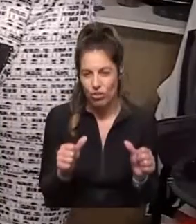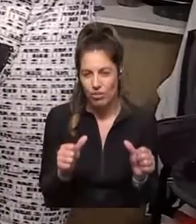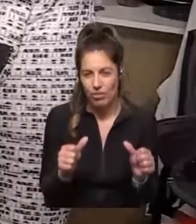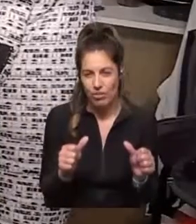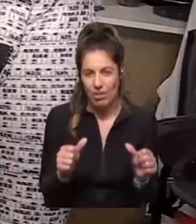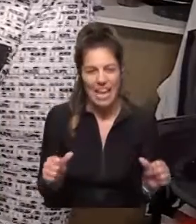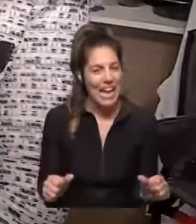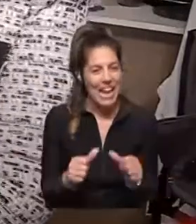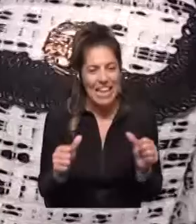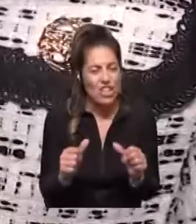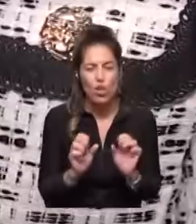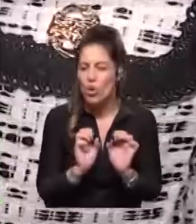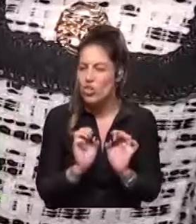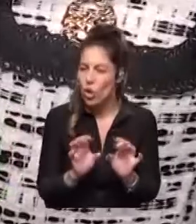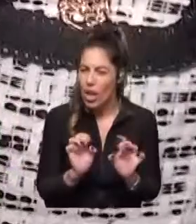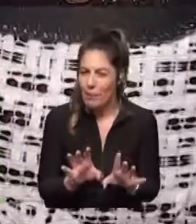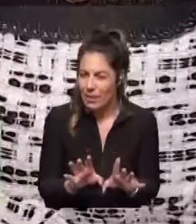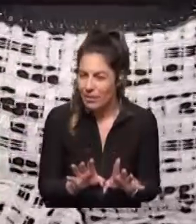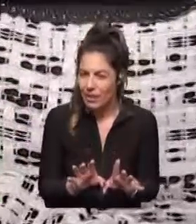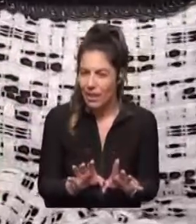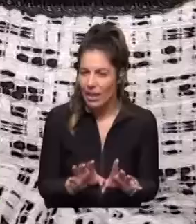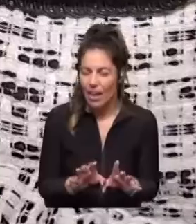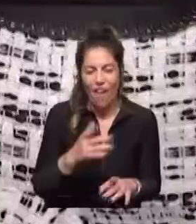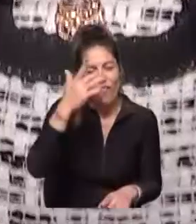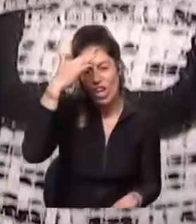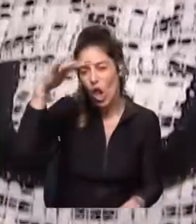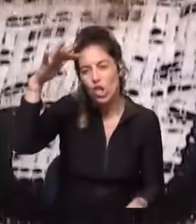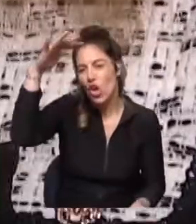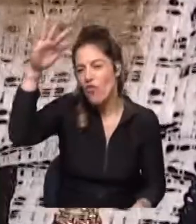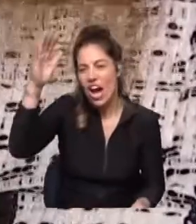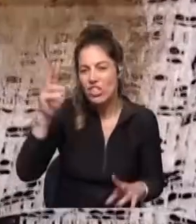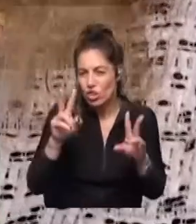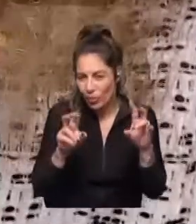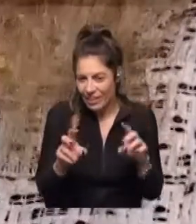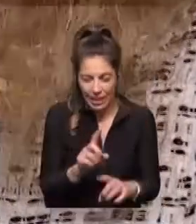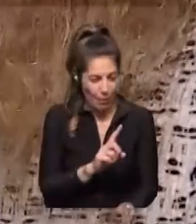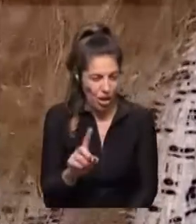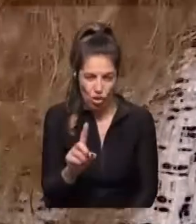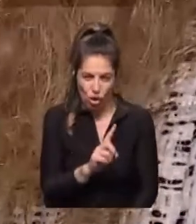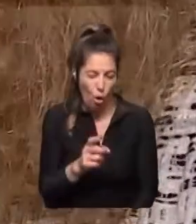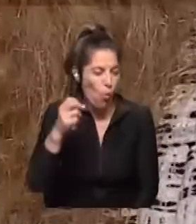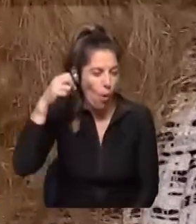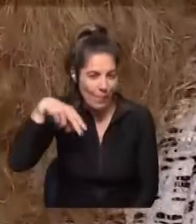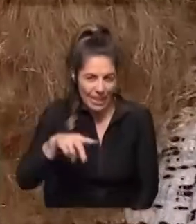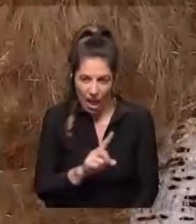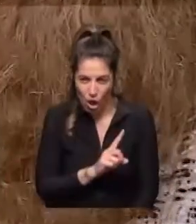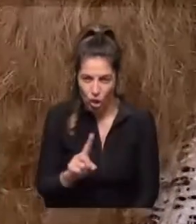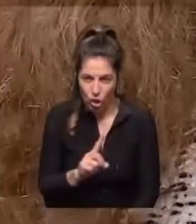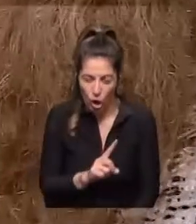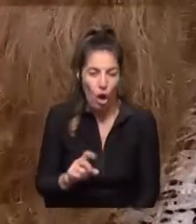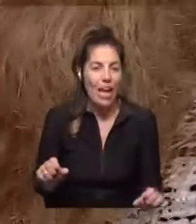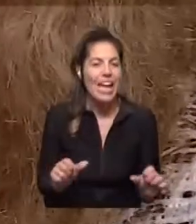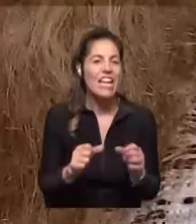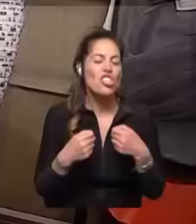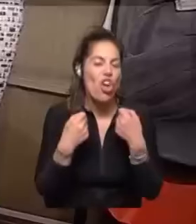el hecho no es solo filosofar sobre el tema opinar el hecho es